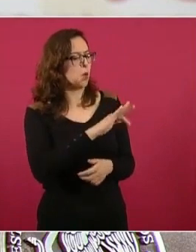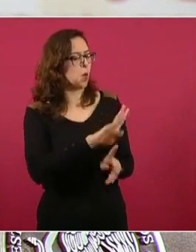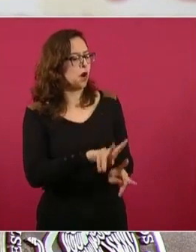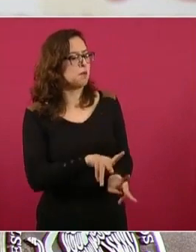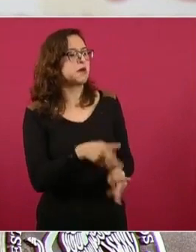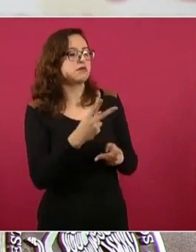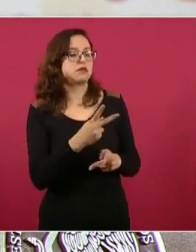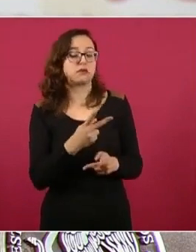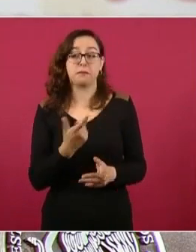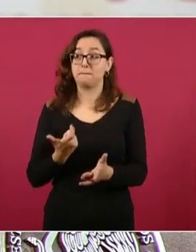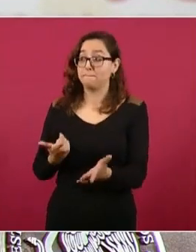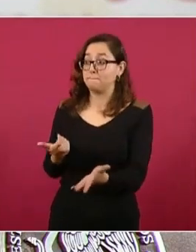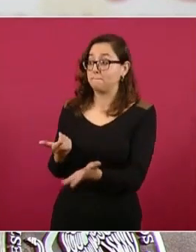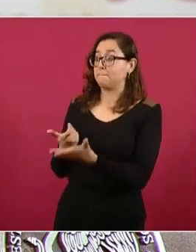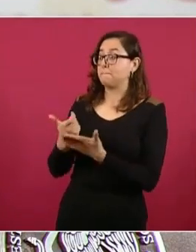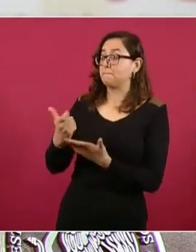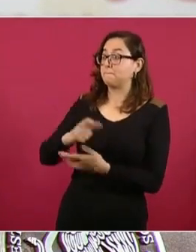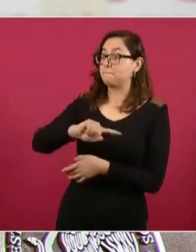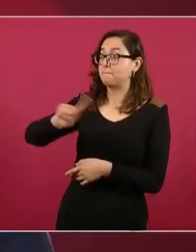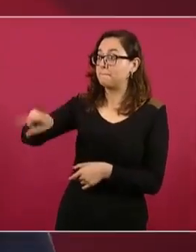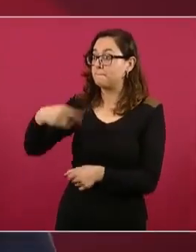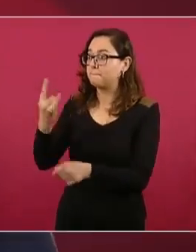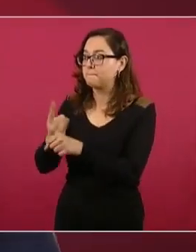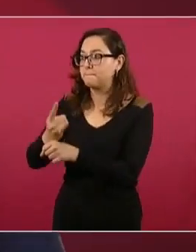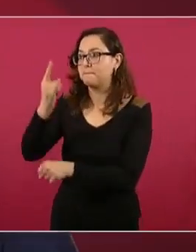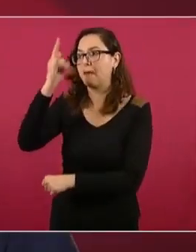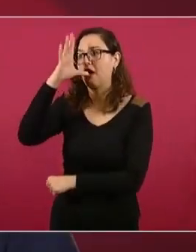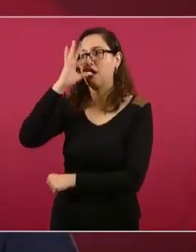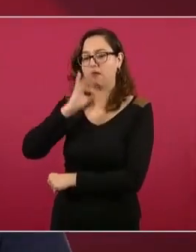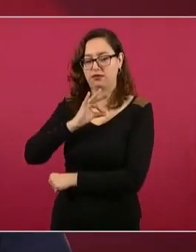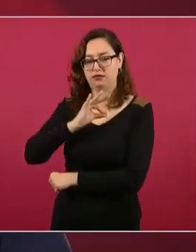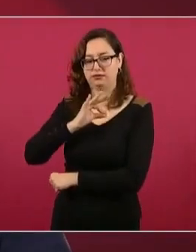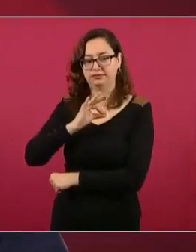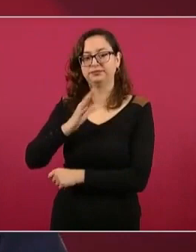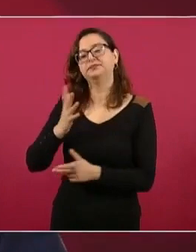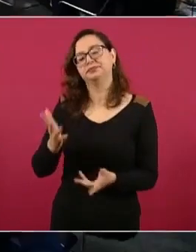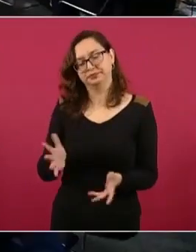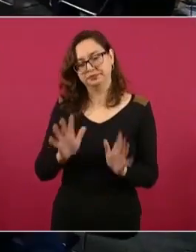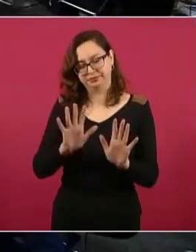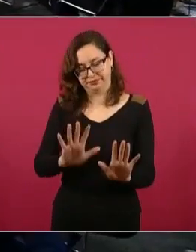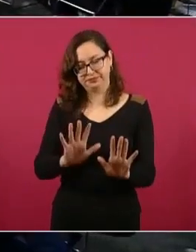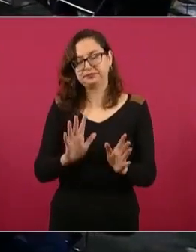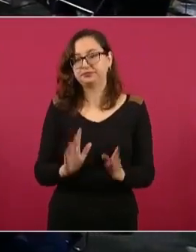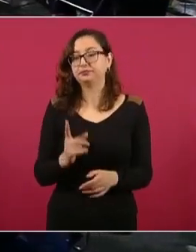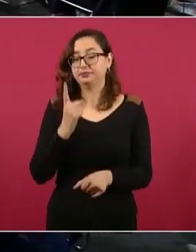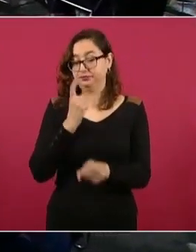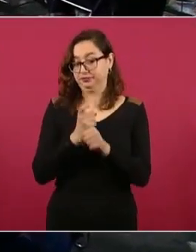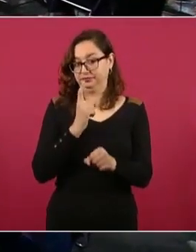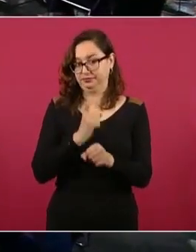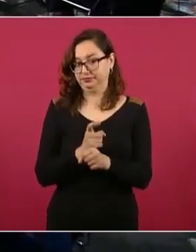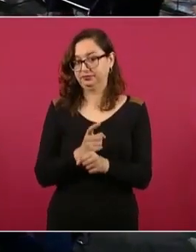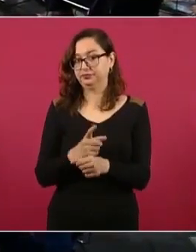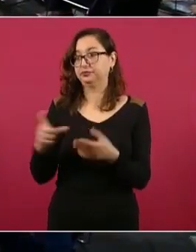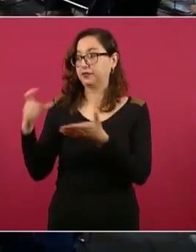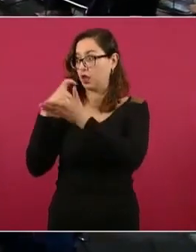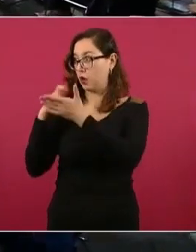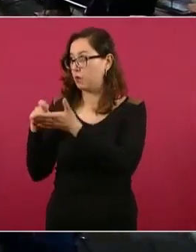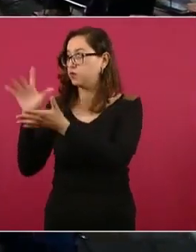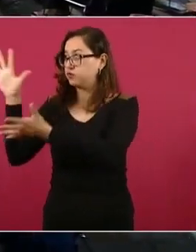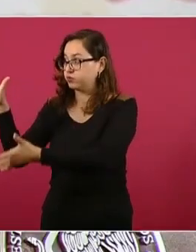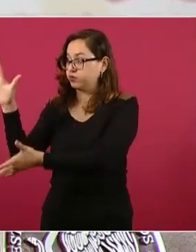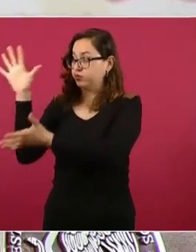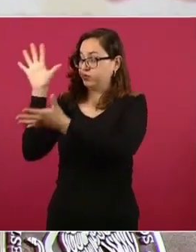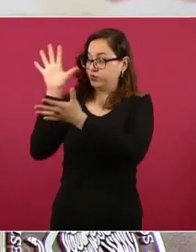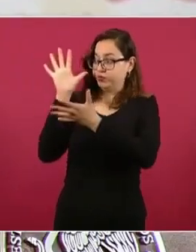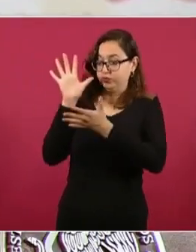los laboratorios. Después cuando las empresas cumplen bien con su contrato, como se acaba de señalar, se